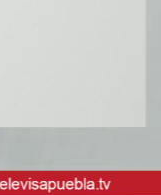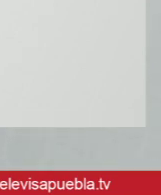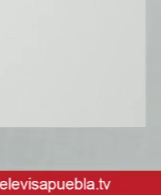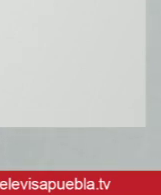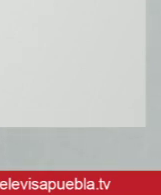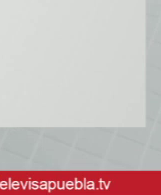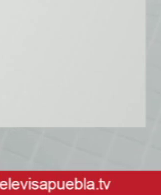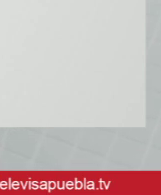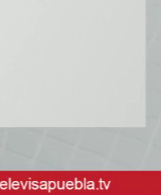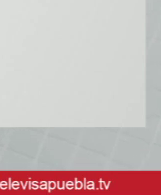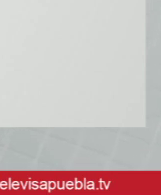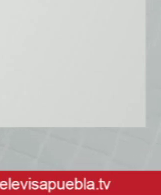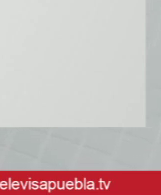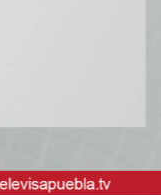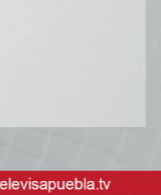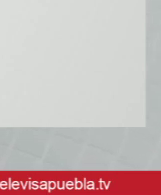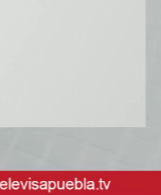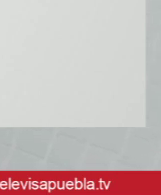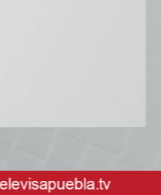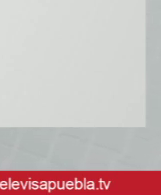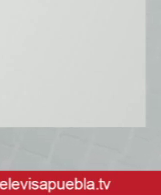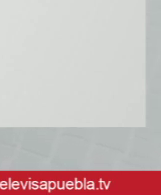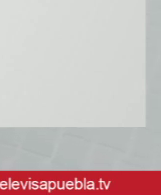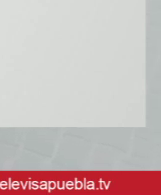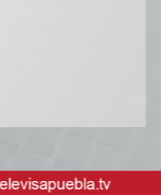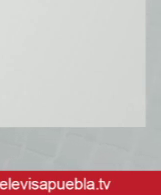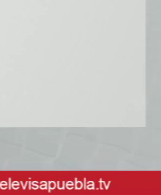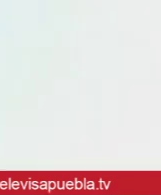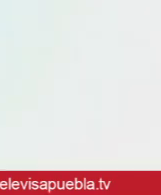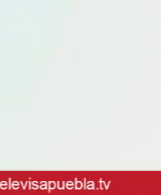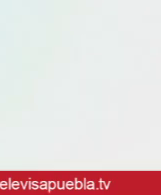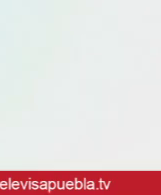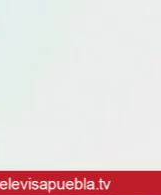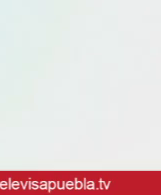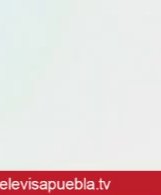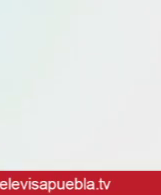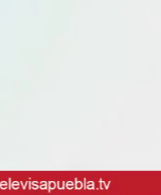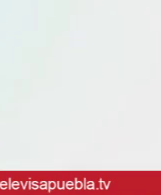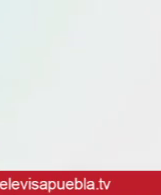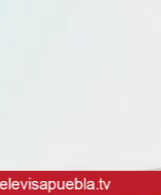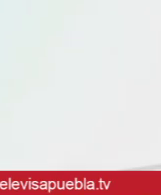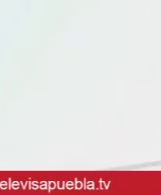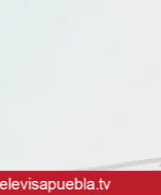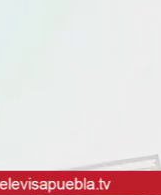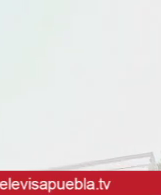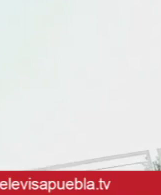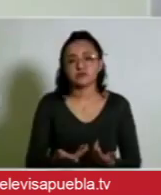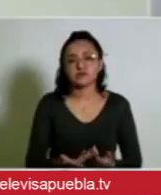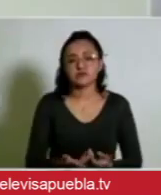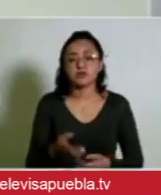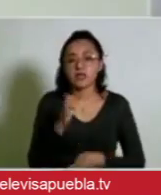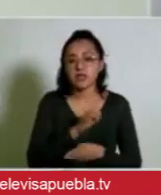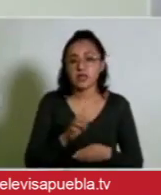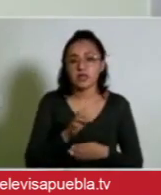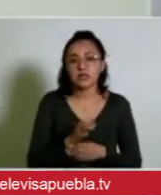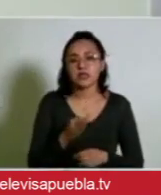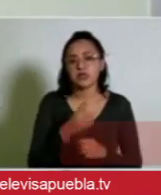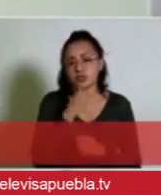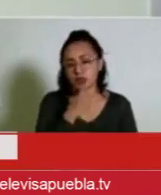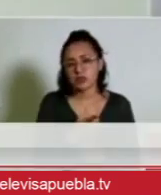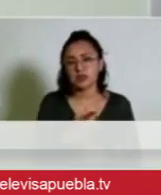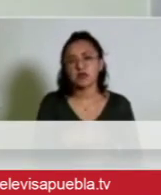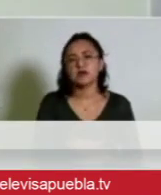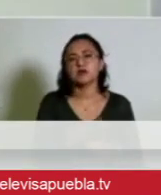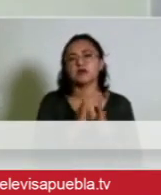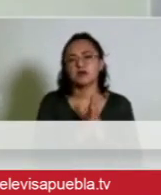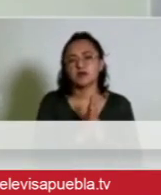el secretario de salud resaltó la importancia de que los primeros síntomas se acuda a los servicios médicos recalcarles nada